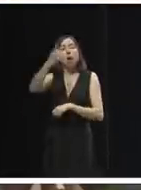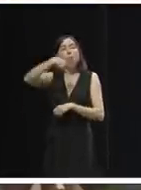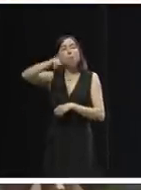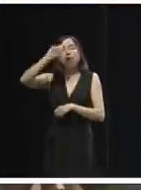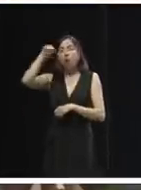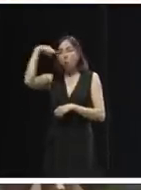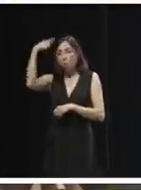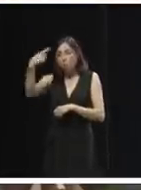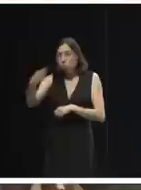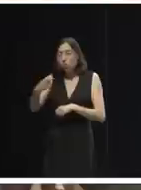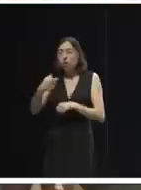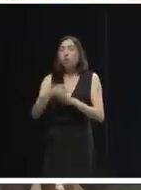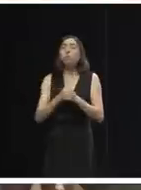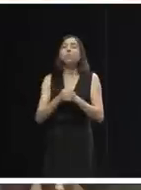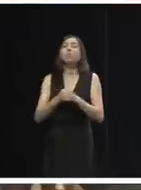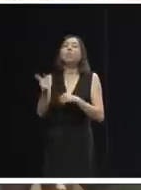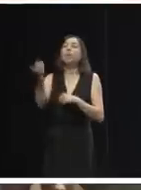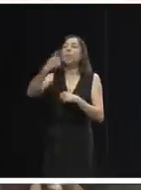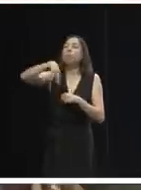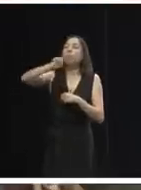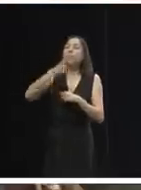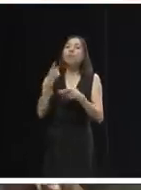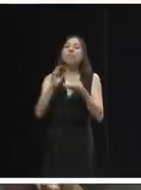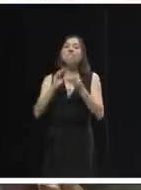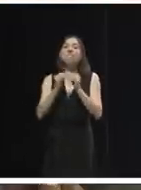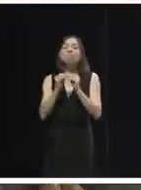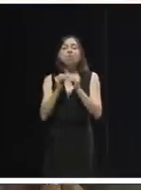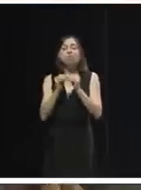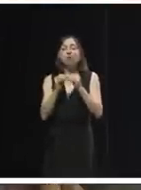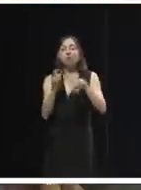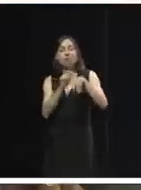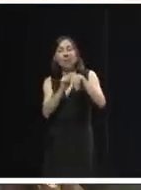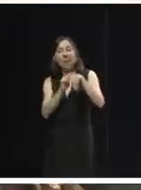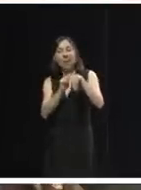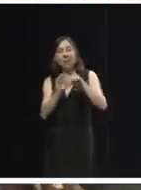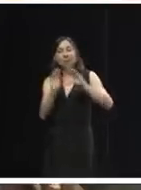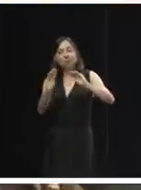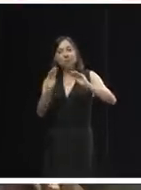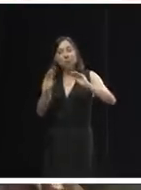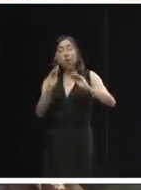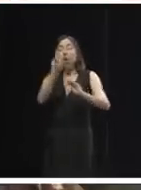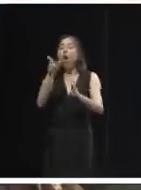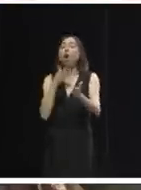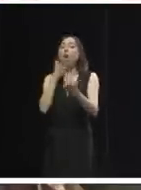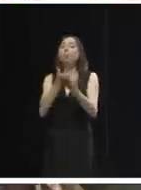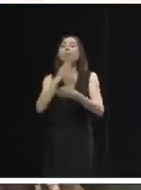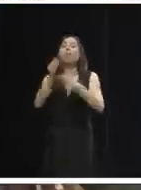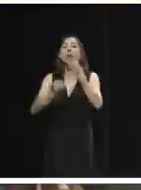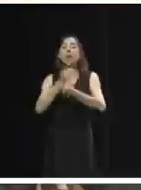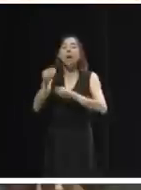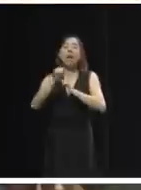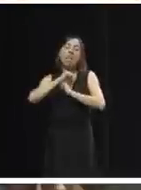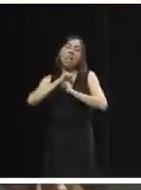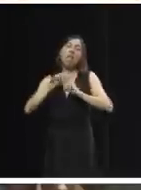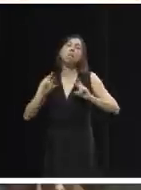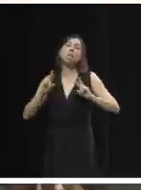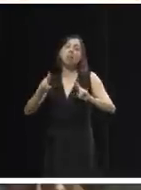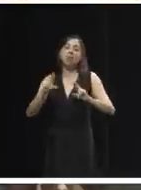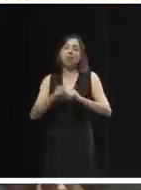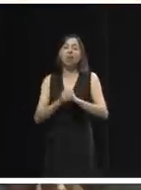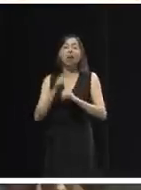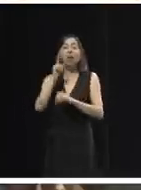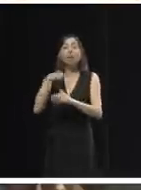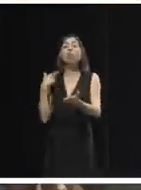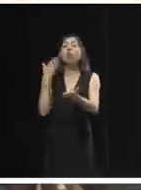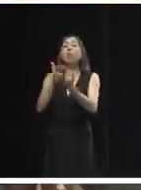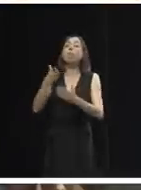cultura, vuestra forma de ser. Os pido que lo hagáis con esperanza. Le pido a